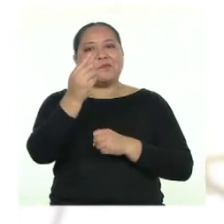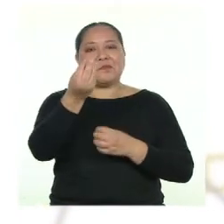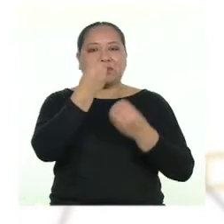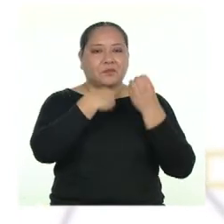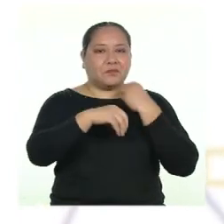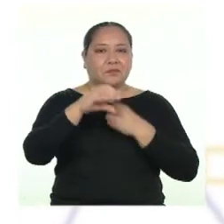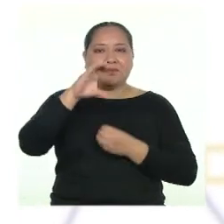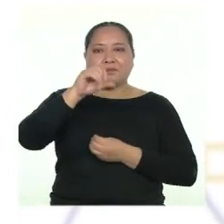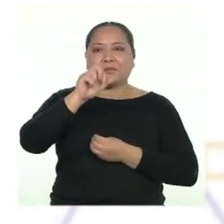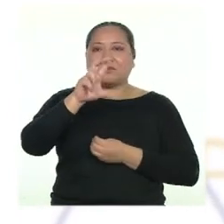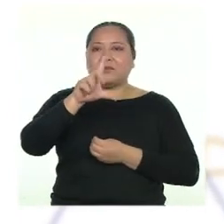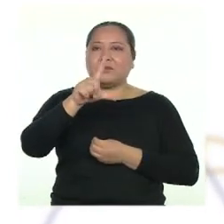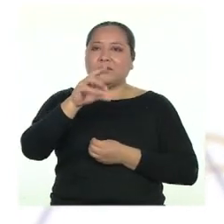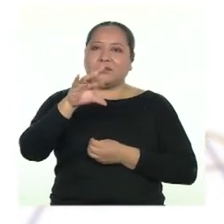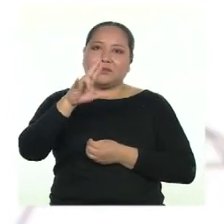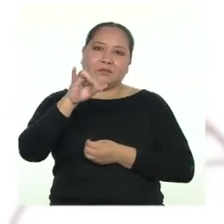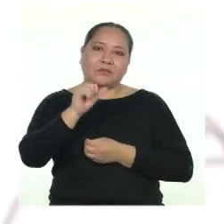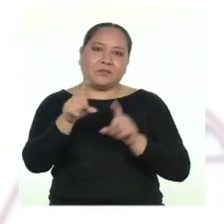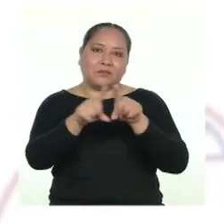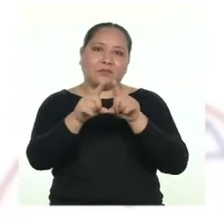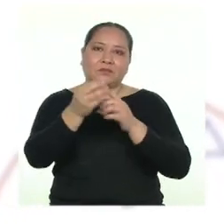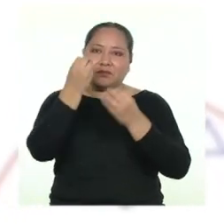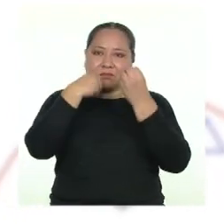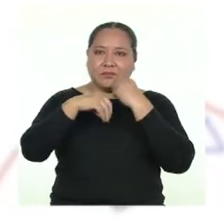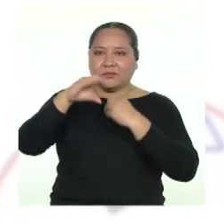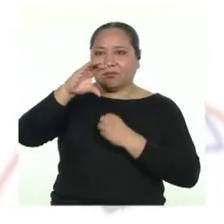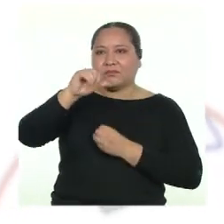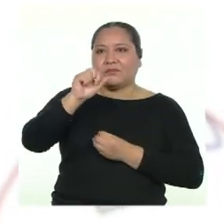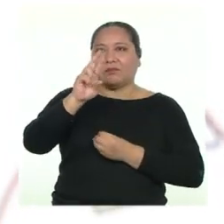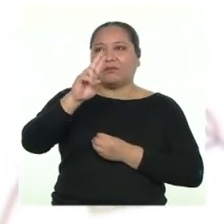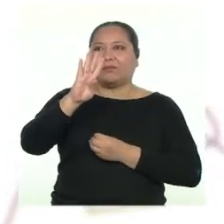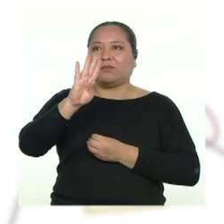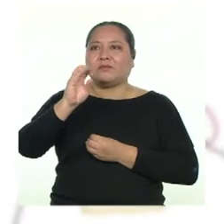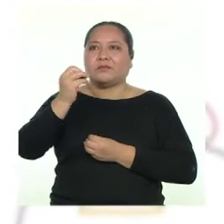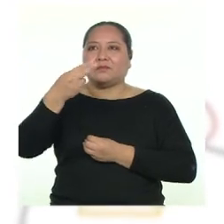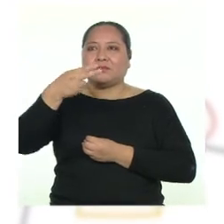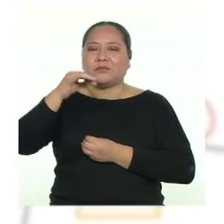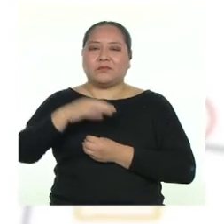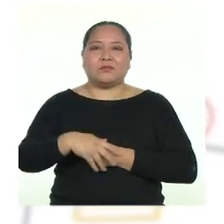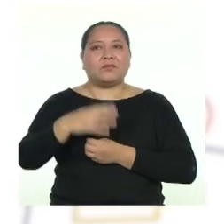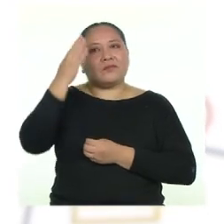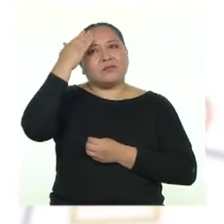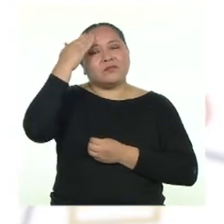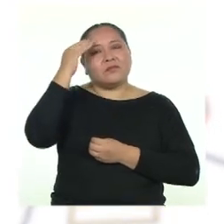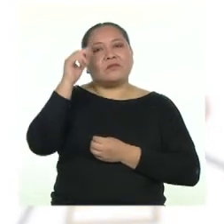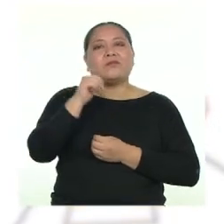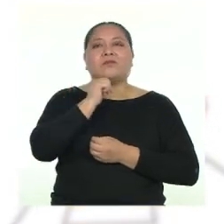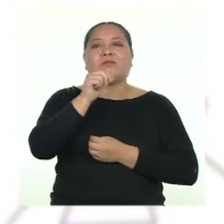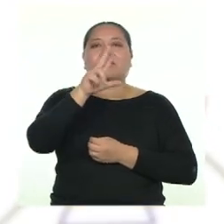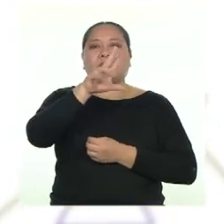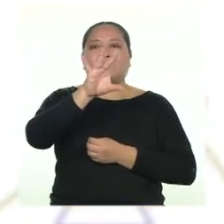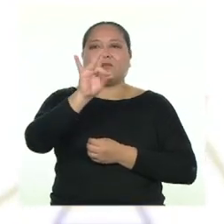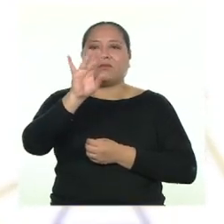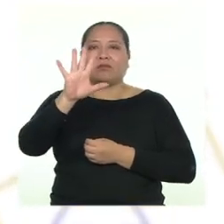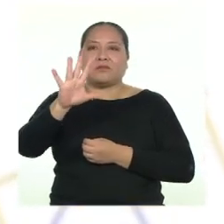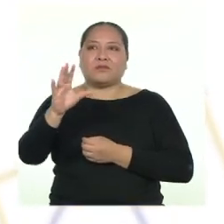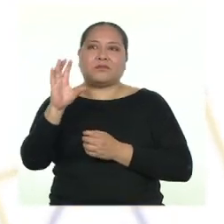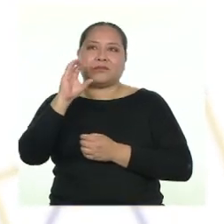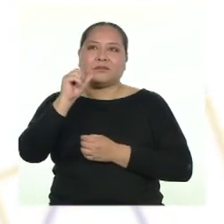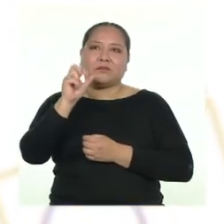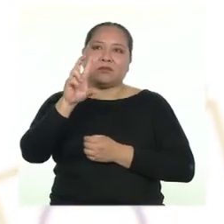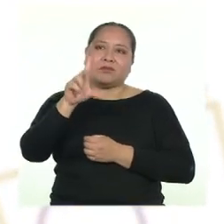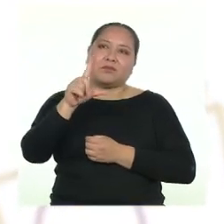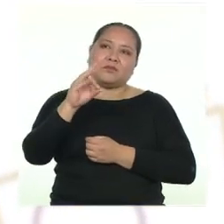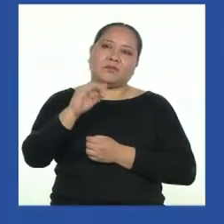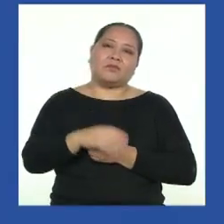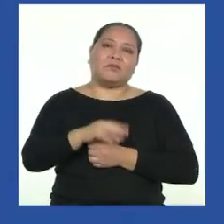calorías y carbohidratos? Sabiendo que les hace falta 385 calorías y 96